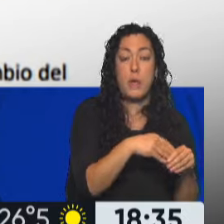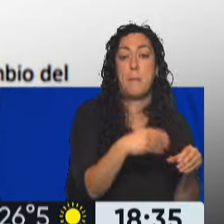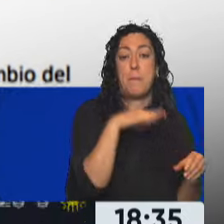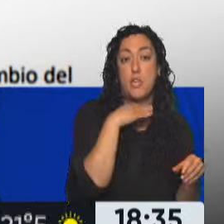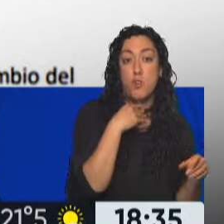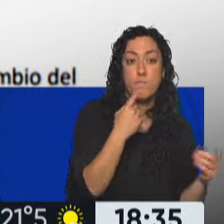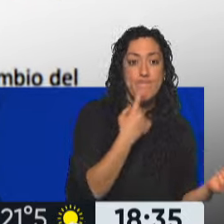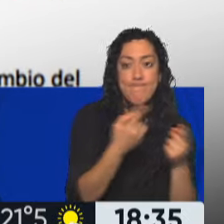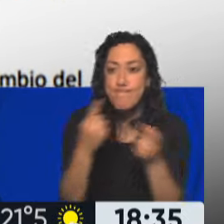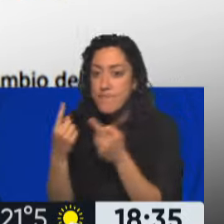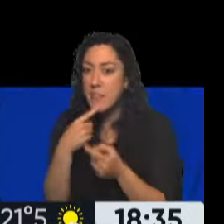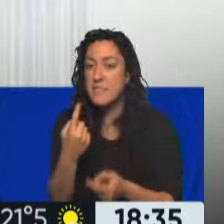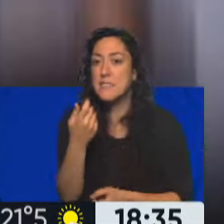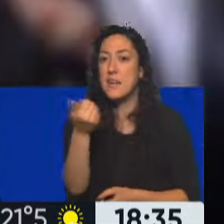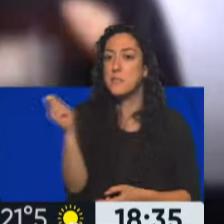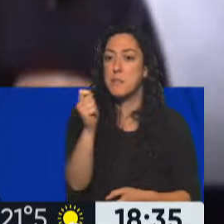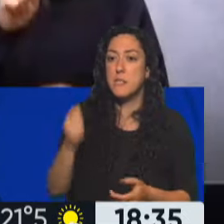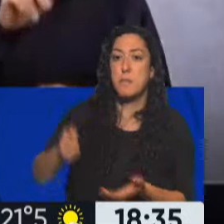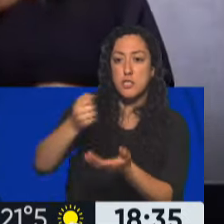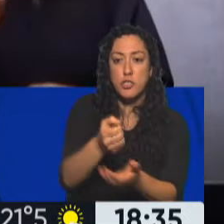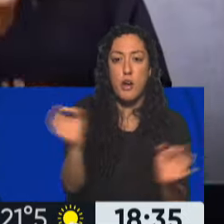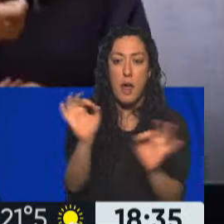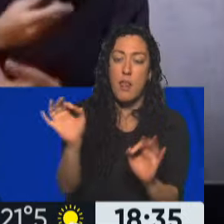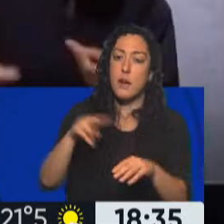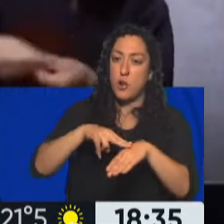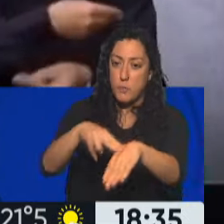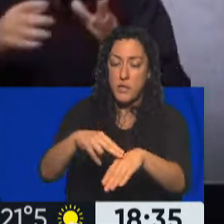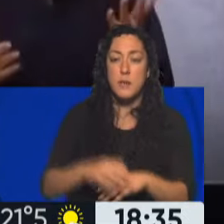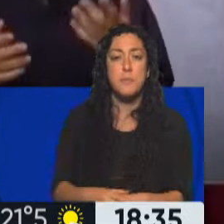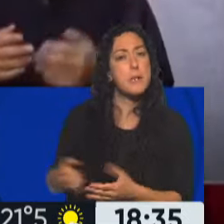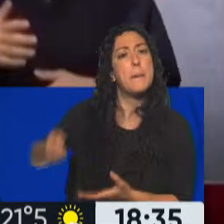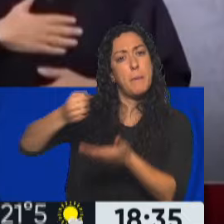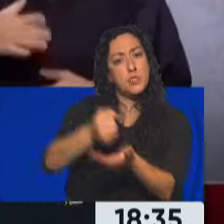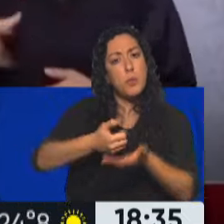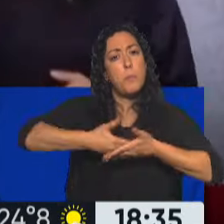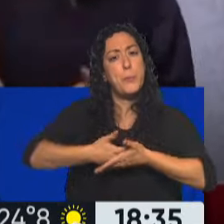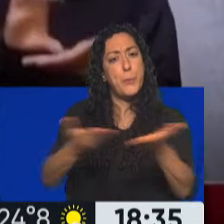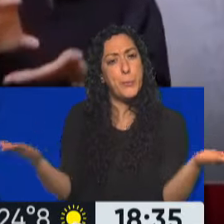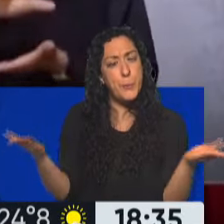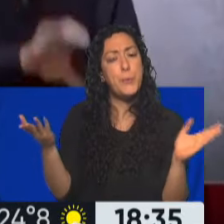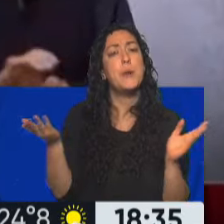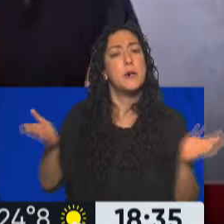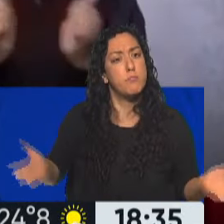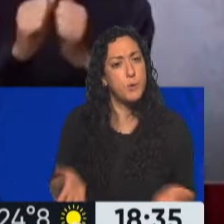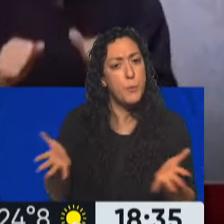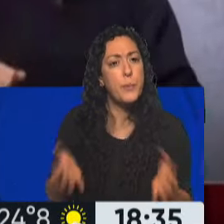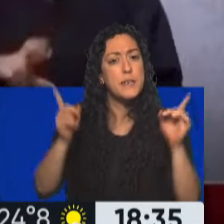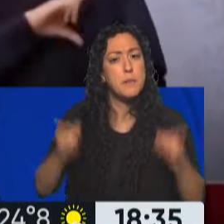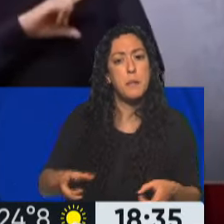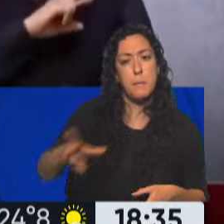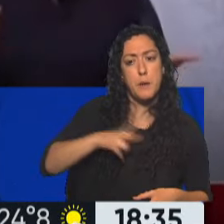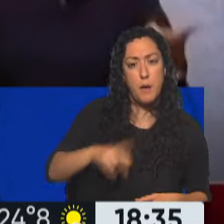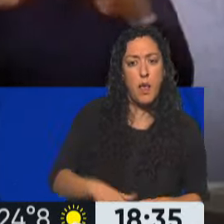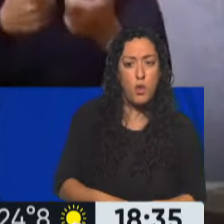no invertir en los próximos 6 meses. Promoveremos la inversión pública y la inversión privada. Lo digo con